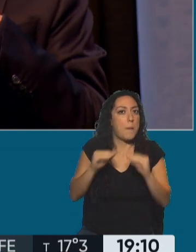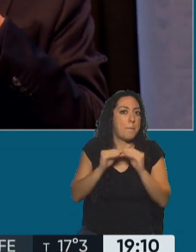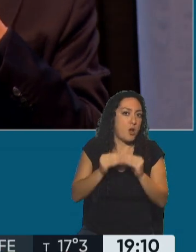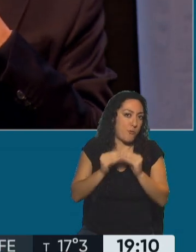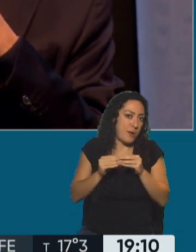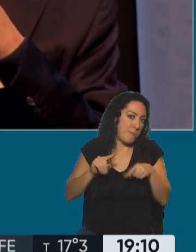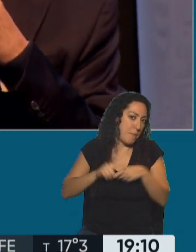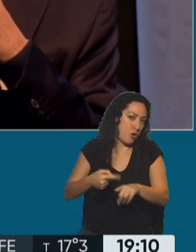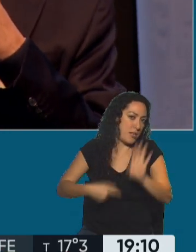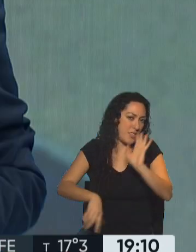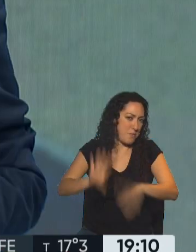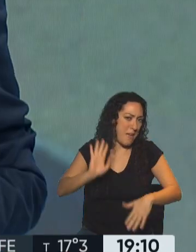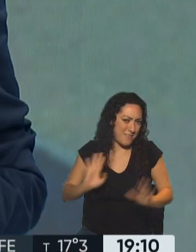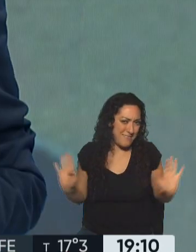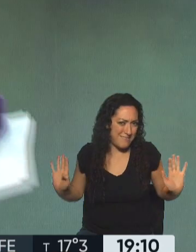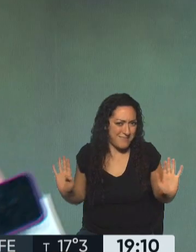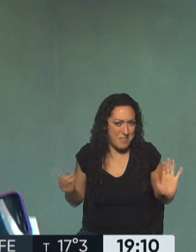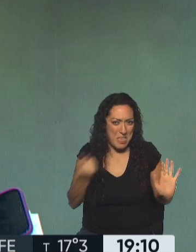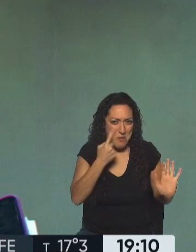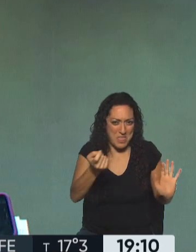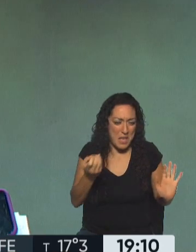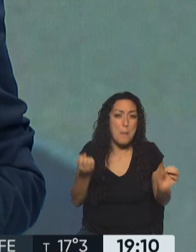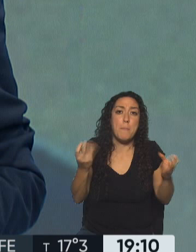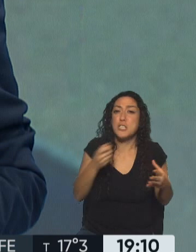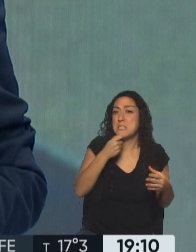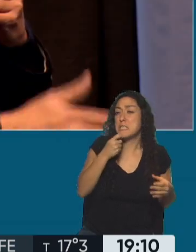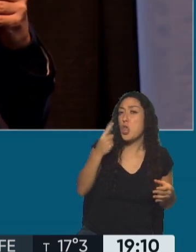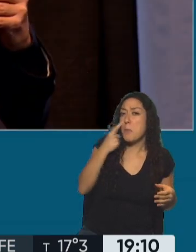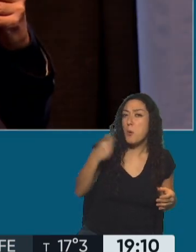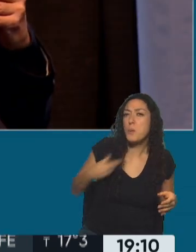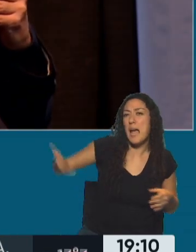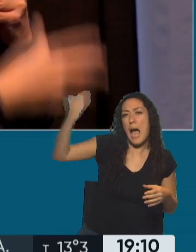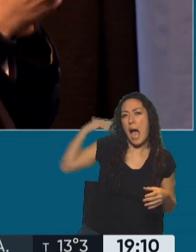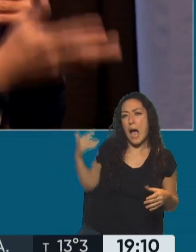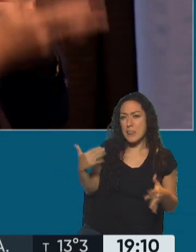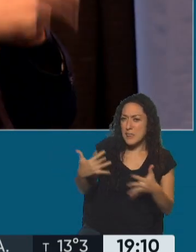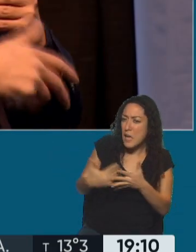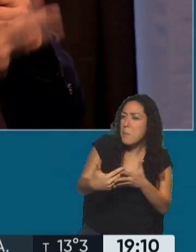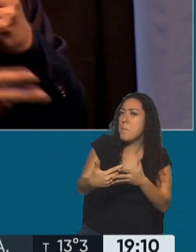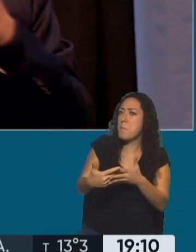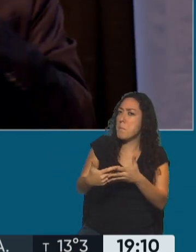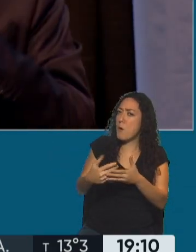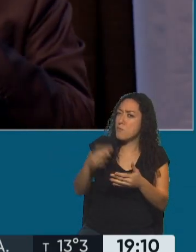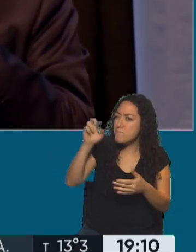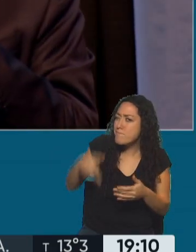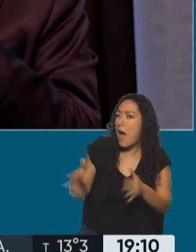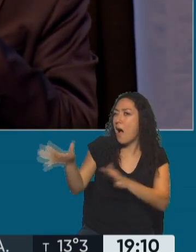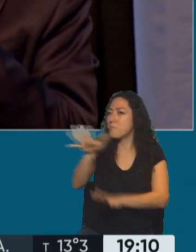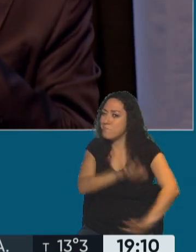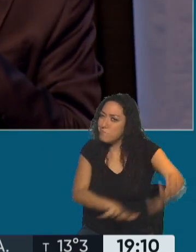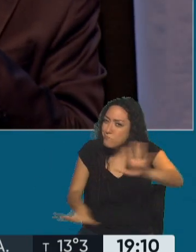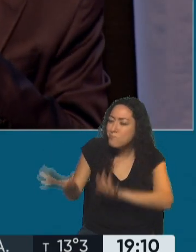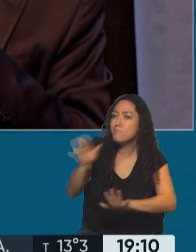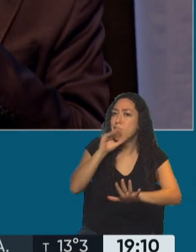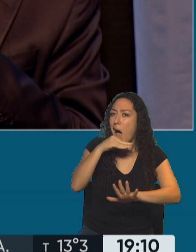claramente político? Netamente. ¿No? Porque si entendemos que Massa hace tiempo que viene entretejiendo este plan de desembarcar en